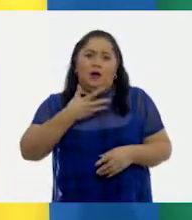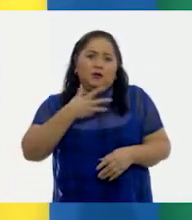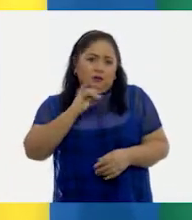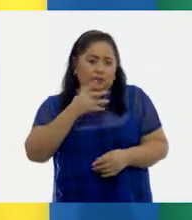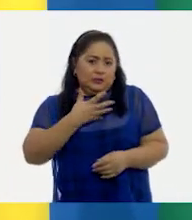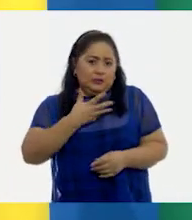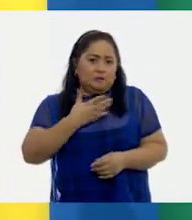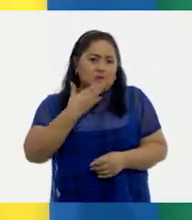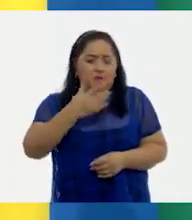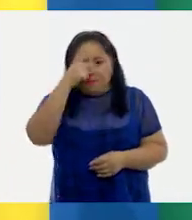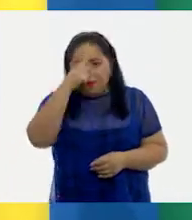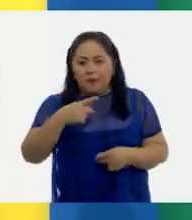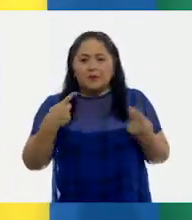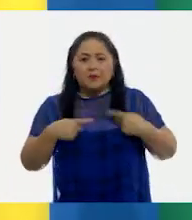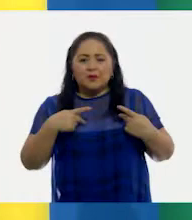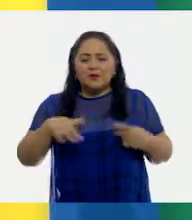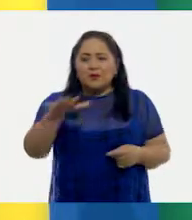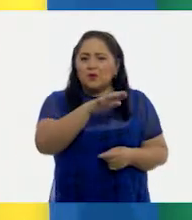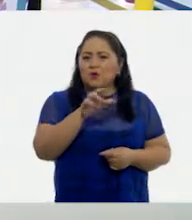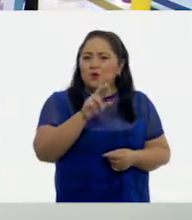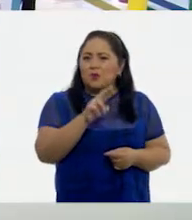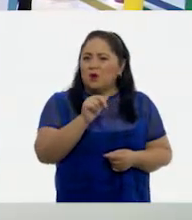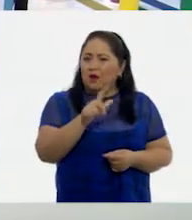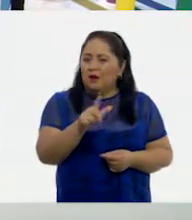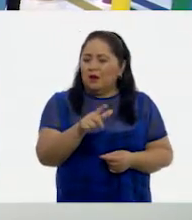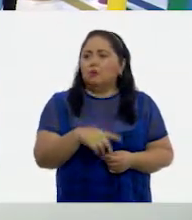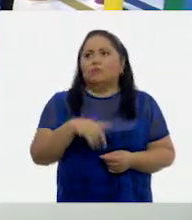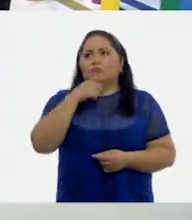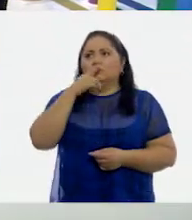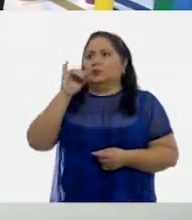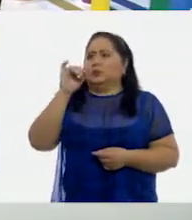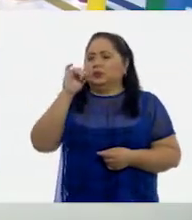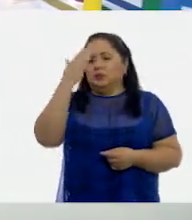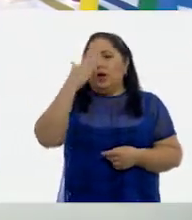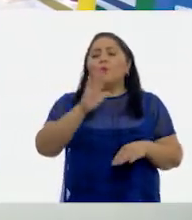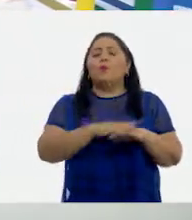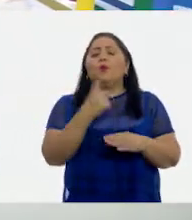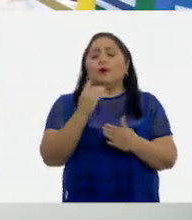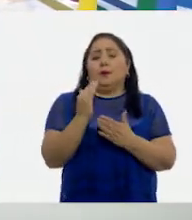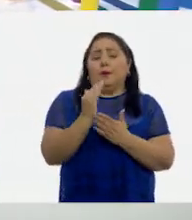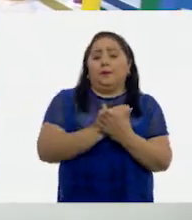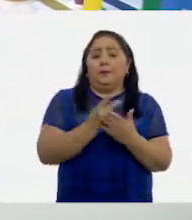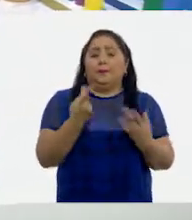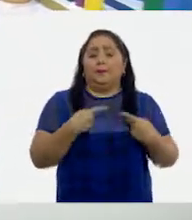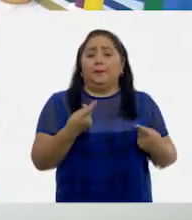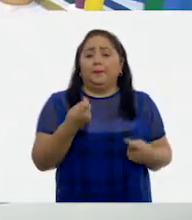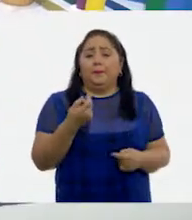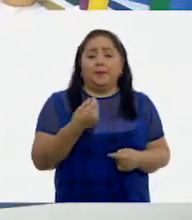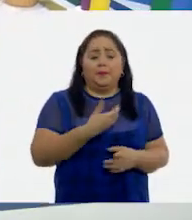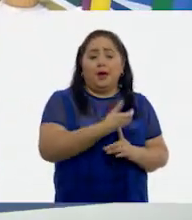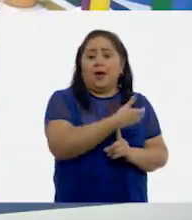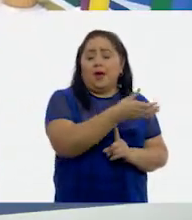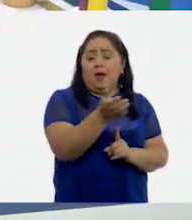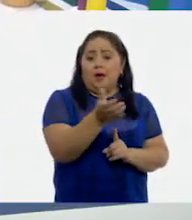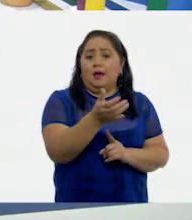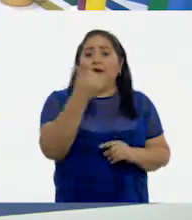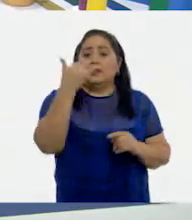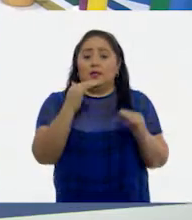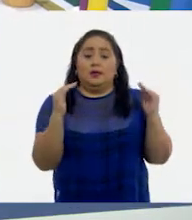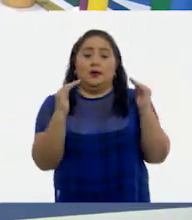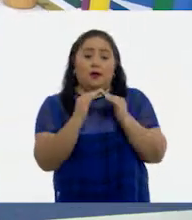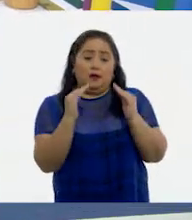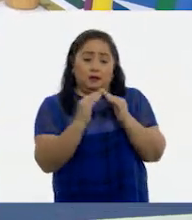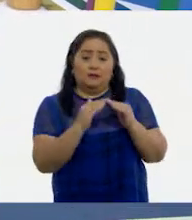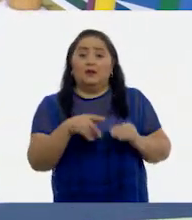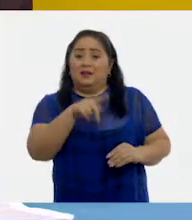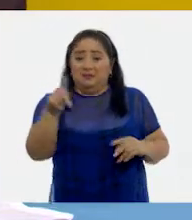ventaja a los habitantes de las zonas rurales? Desde luego, debido a la baja densidad de población y de viviendas,